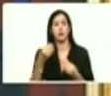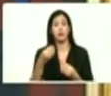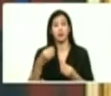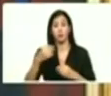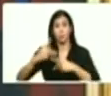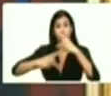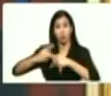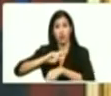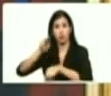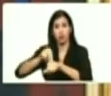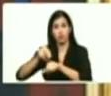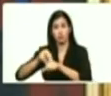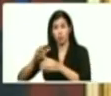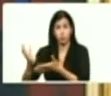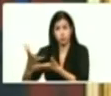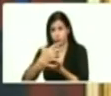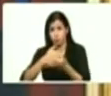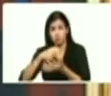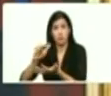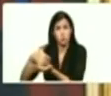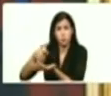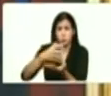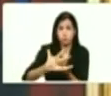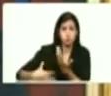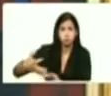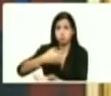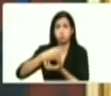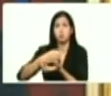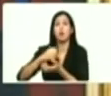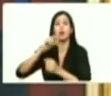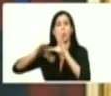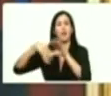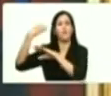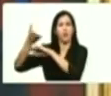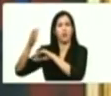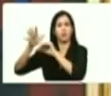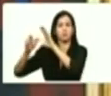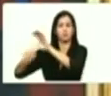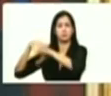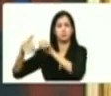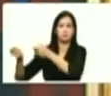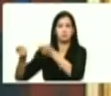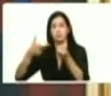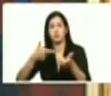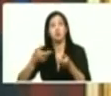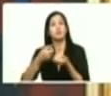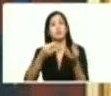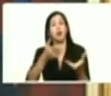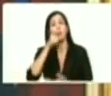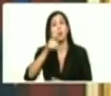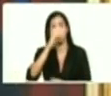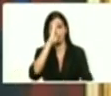producción nacional y de lo que traje dijéramos importado llevarlo al pueblo en su comunidad